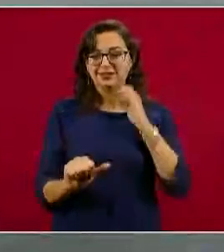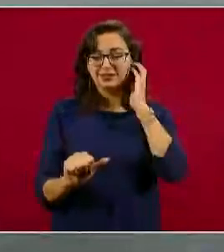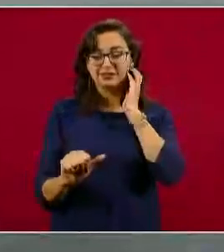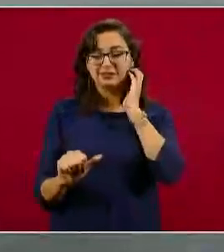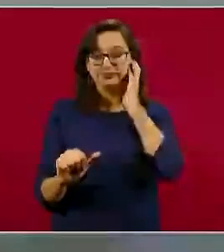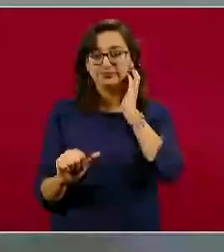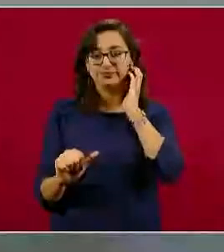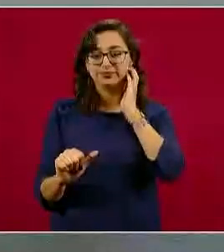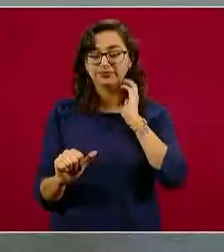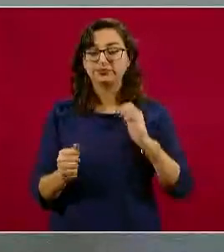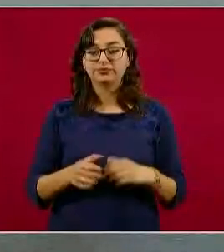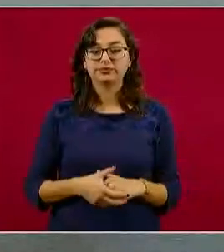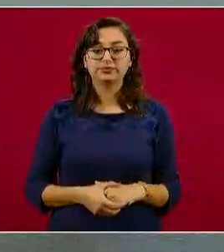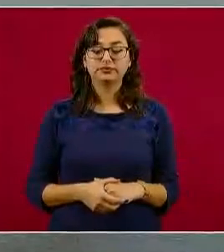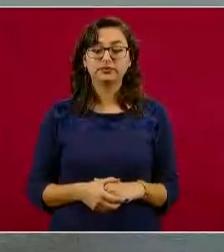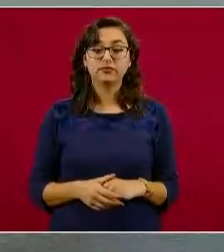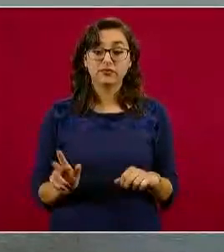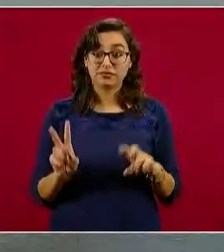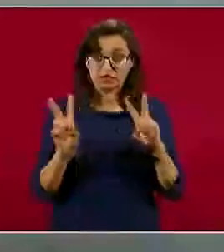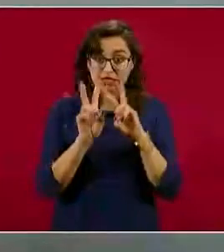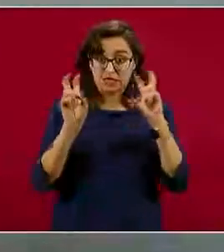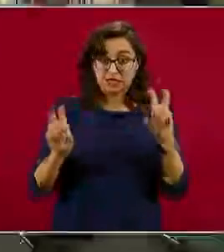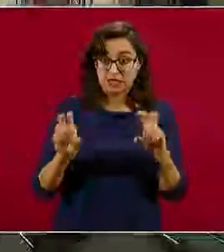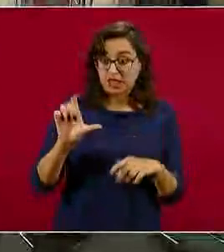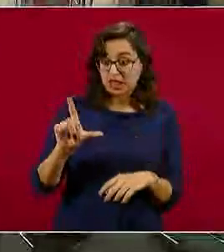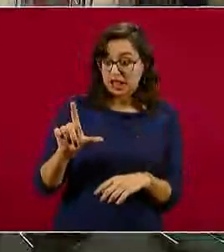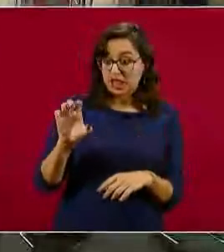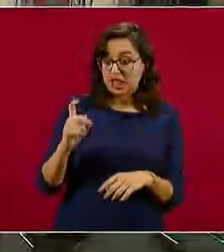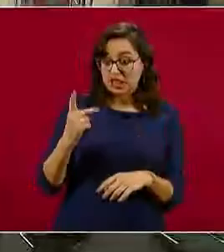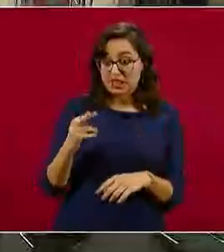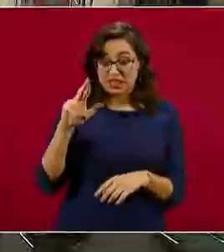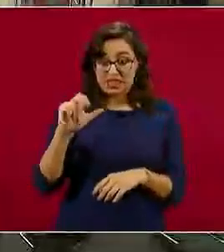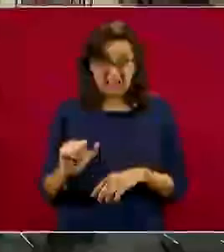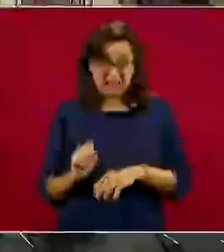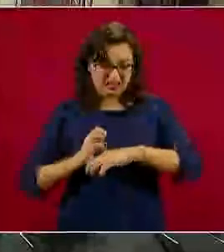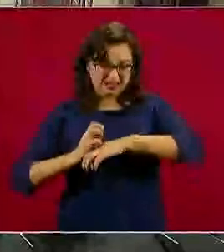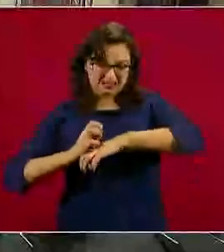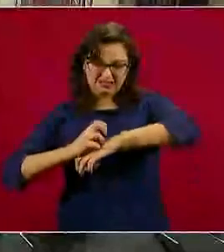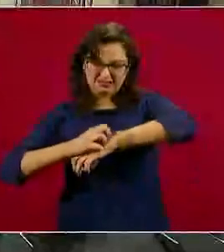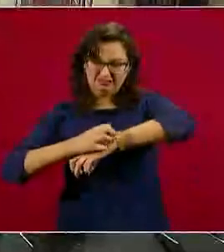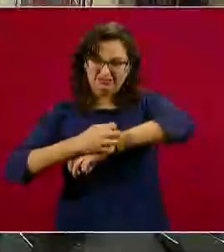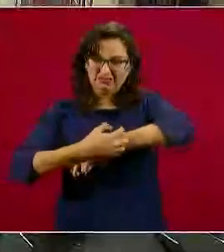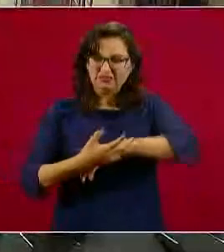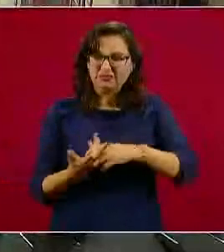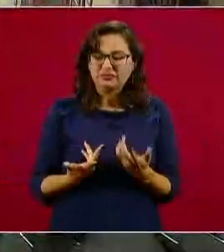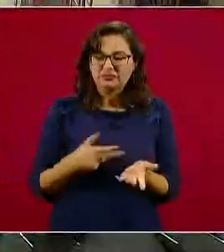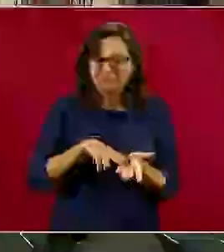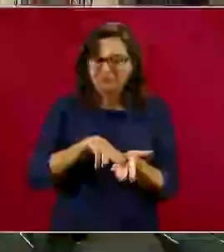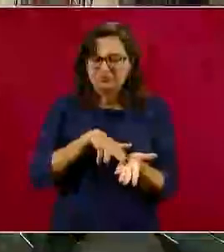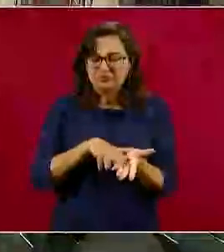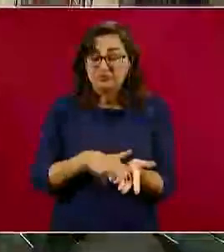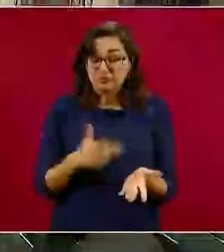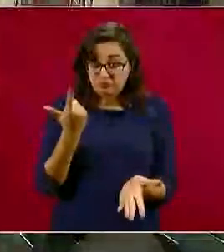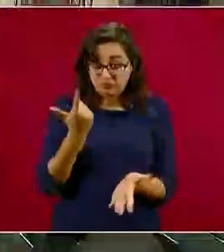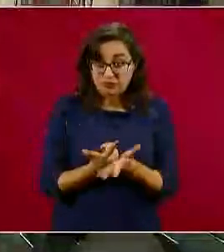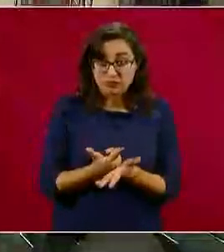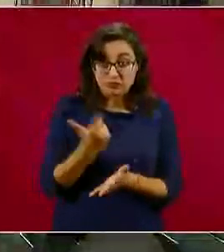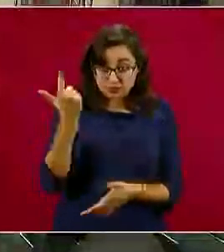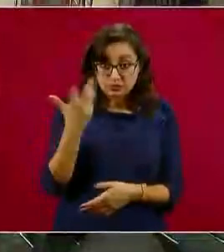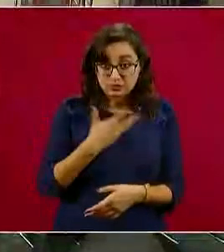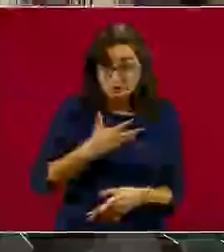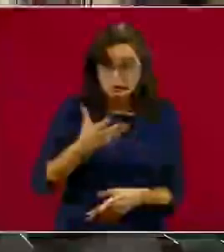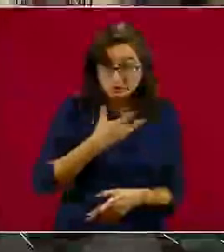Mencionaban sobre la lepra, ¿qué tan grave es esta situación y qué tiene que hacer la gente en sus casas